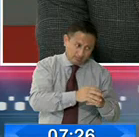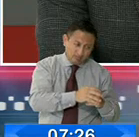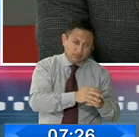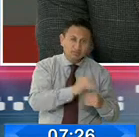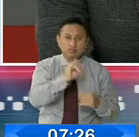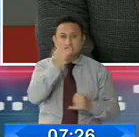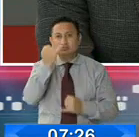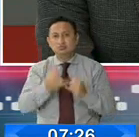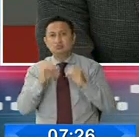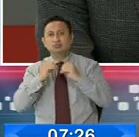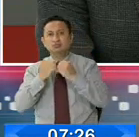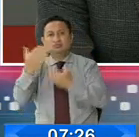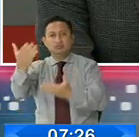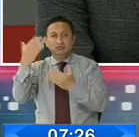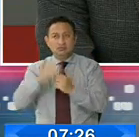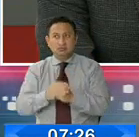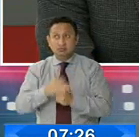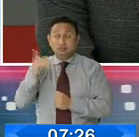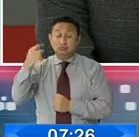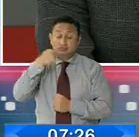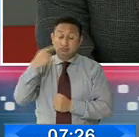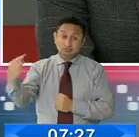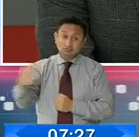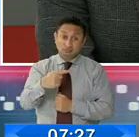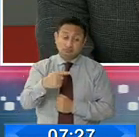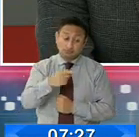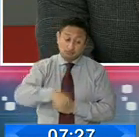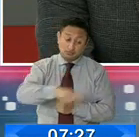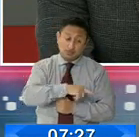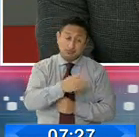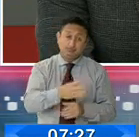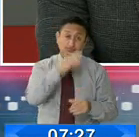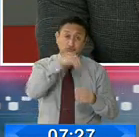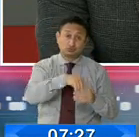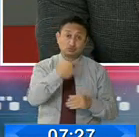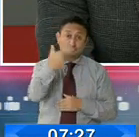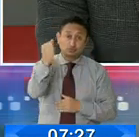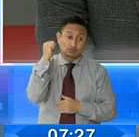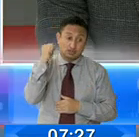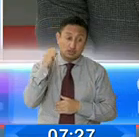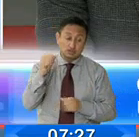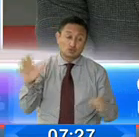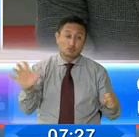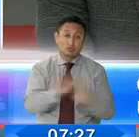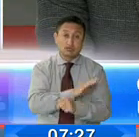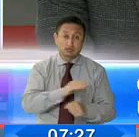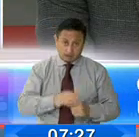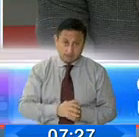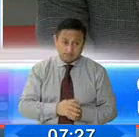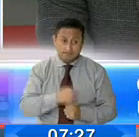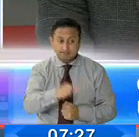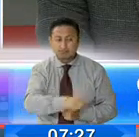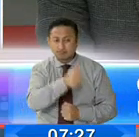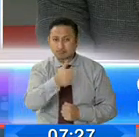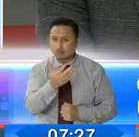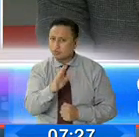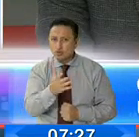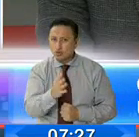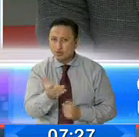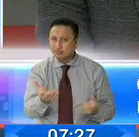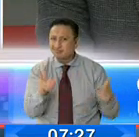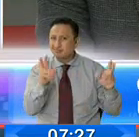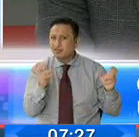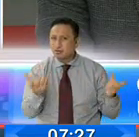esta organización política es lo que piden esa reparación de derechos integrales. En las otras no hubo ese